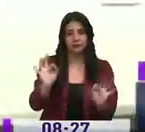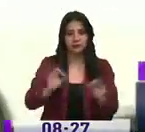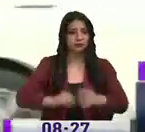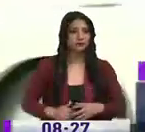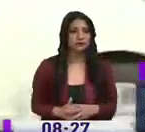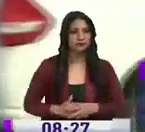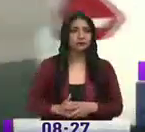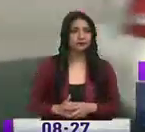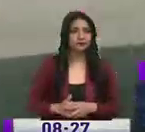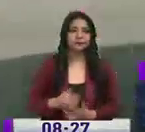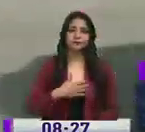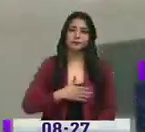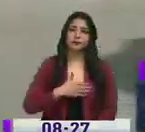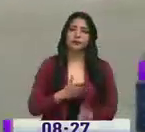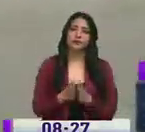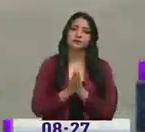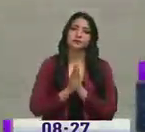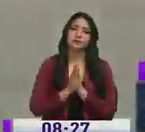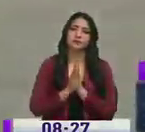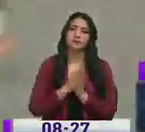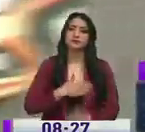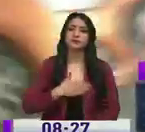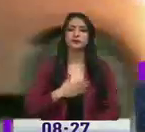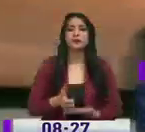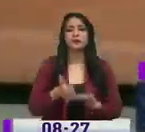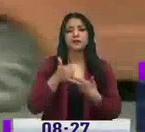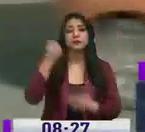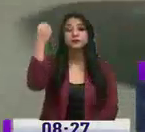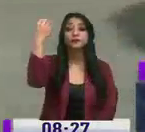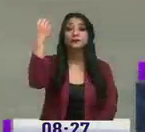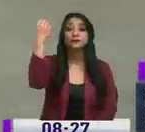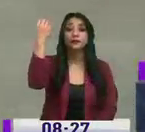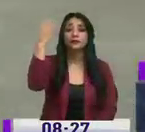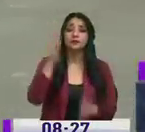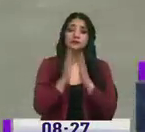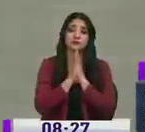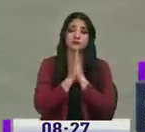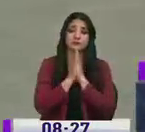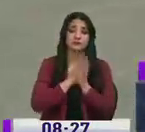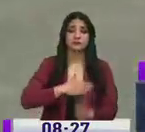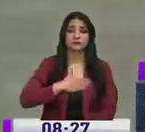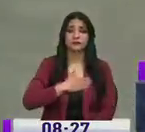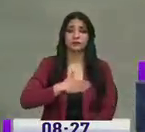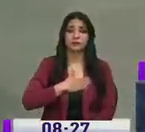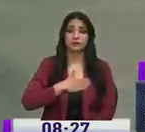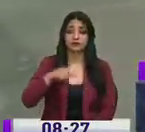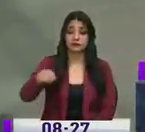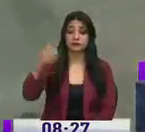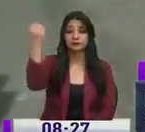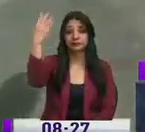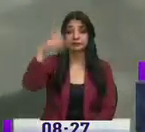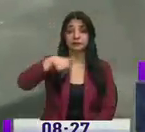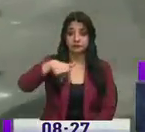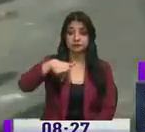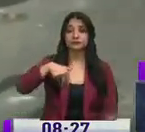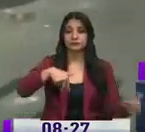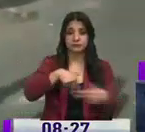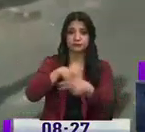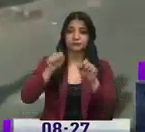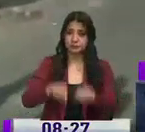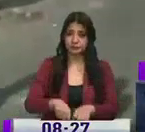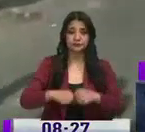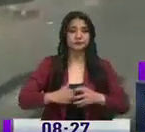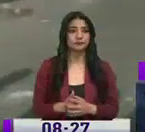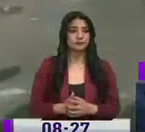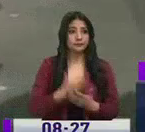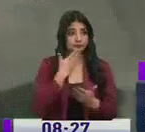Por favor, pedimos, solicitamos, nos ayuden con un semáforo para esa intersección. Muy bien, muchísimas gracias.